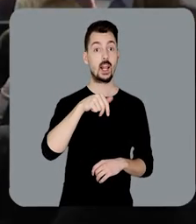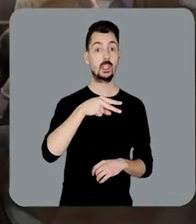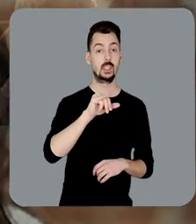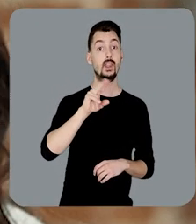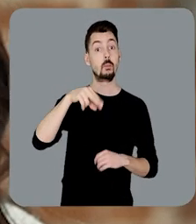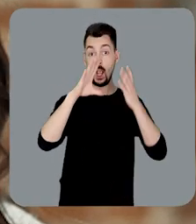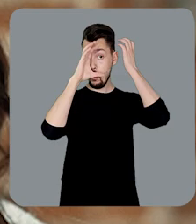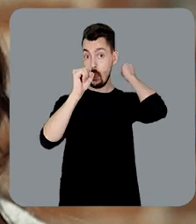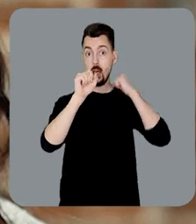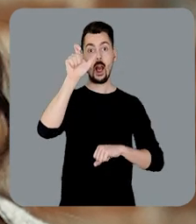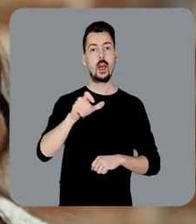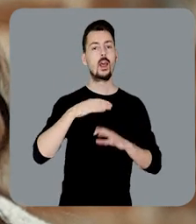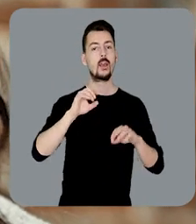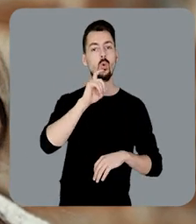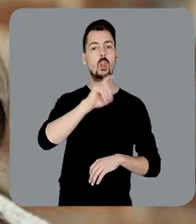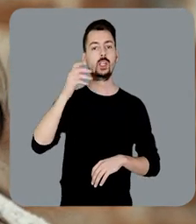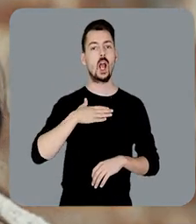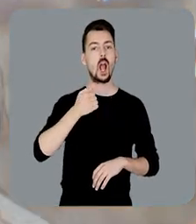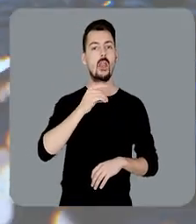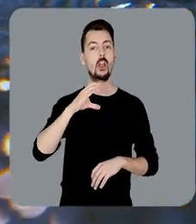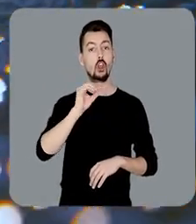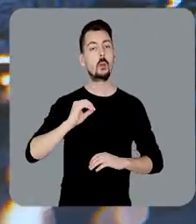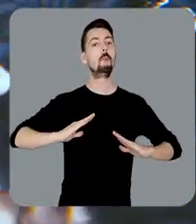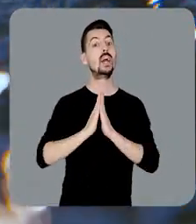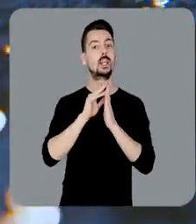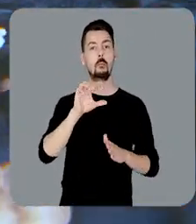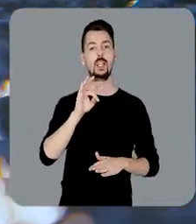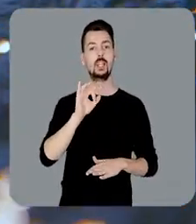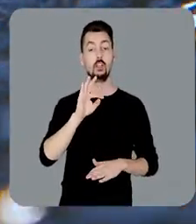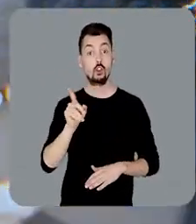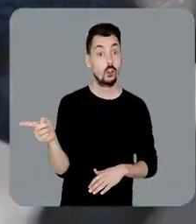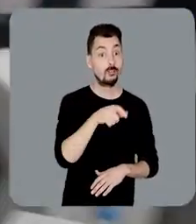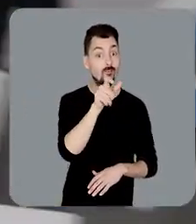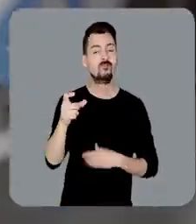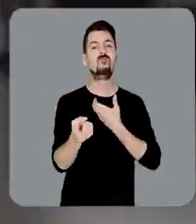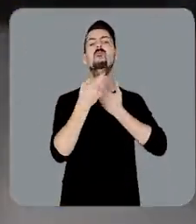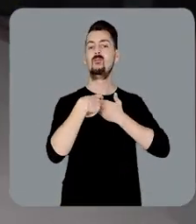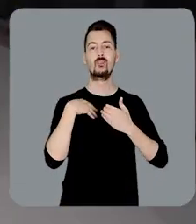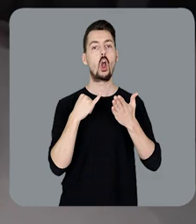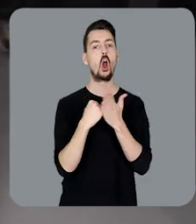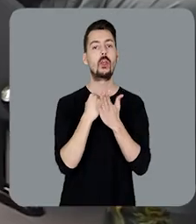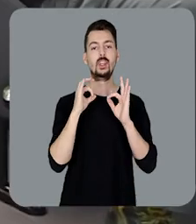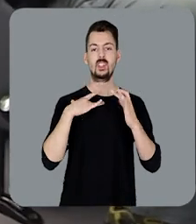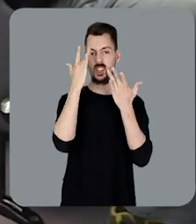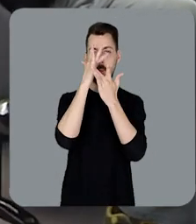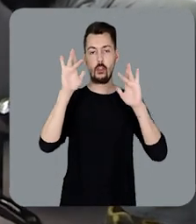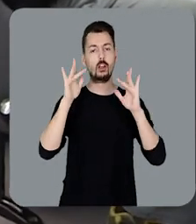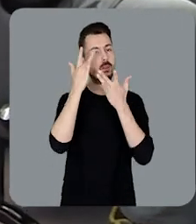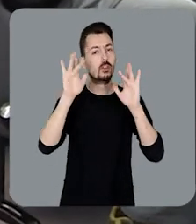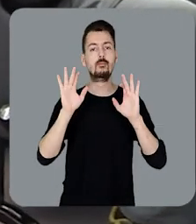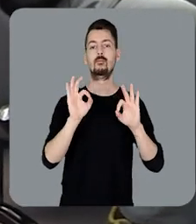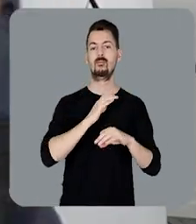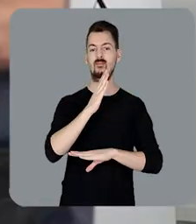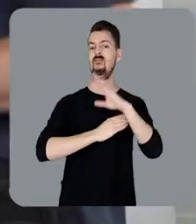y la embajadora de Fundación Adeco, María Petit, han participado en las jornadas de sensibilización hacia las personas con